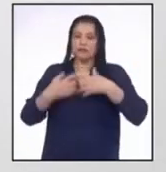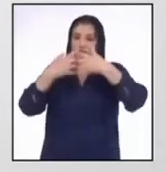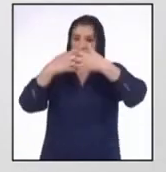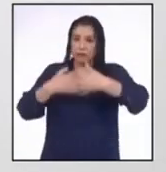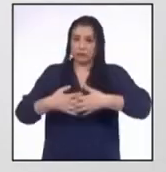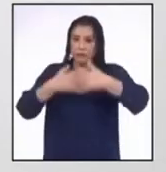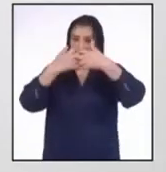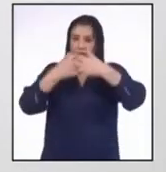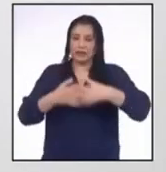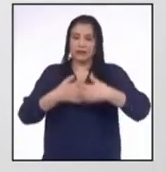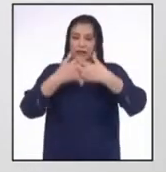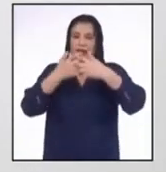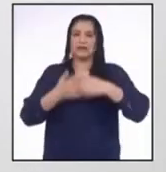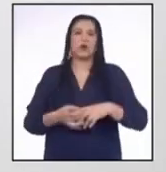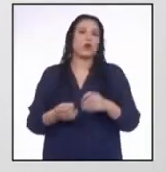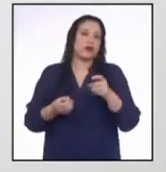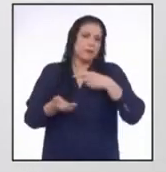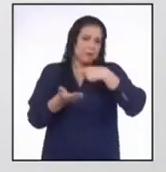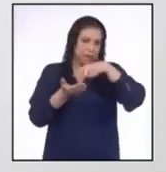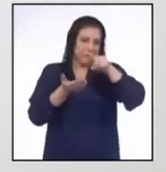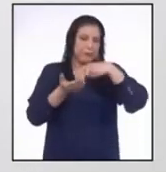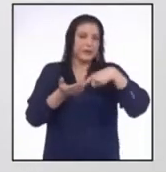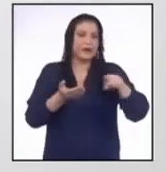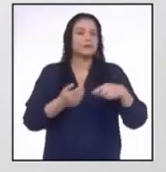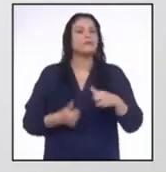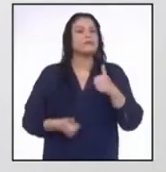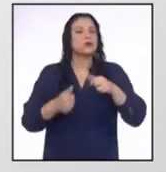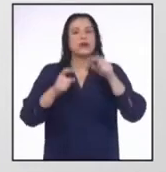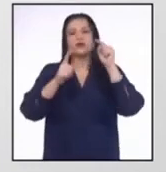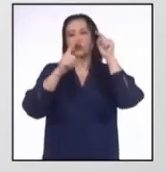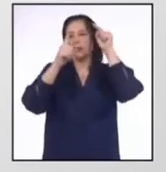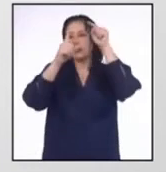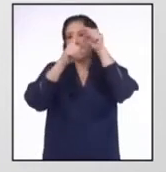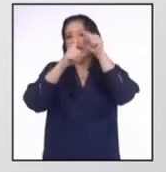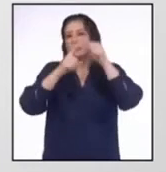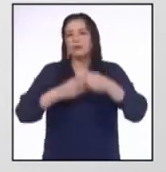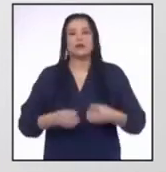generadoras o transmisoras. Su fin es